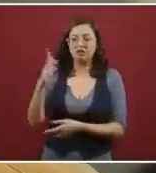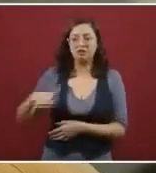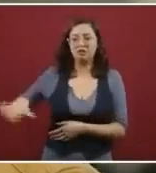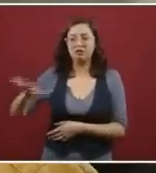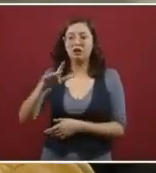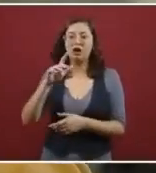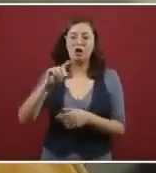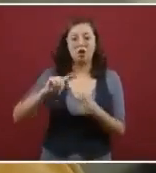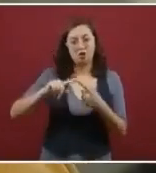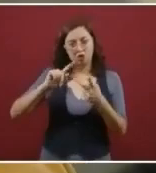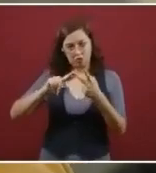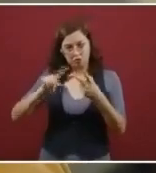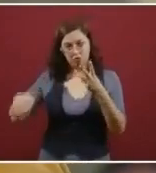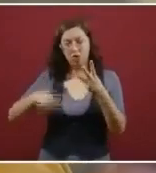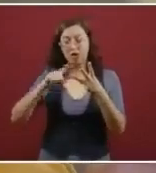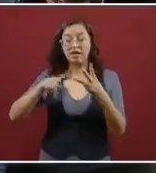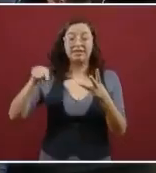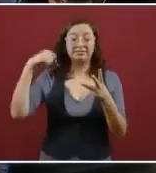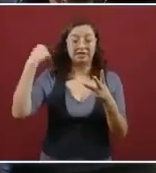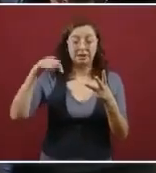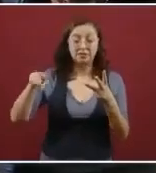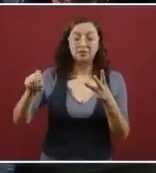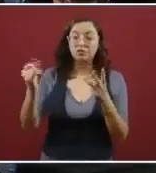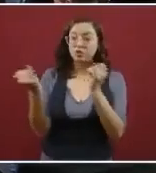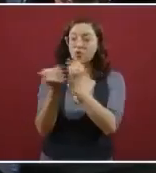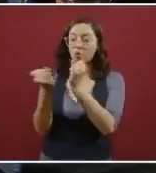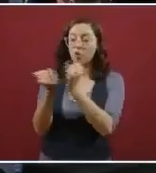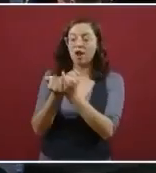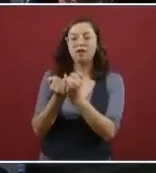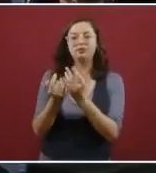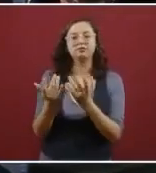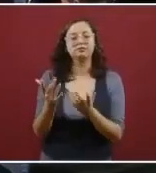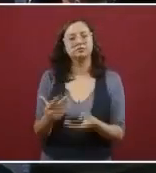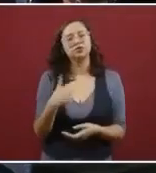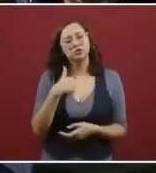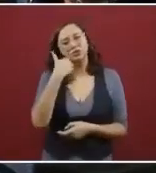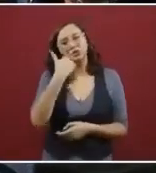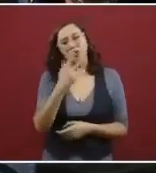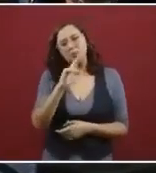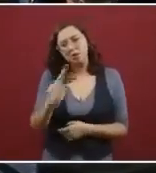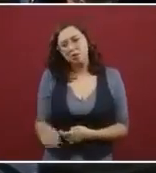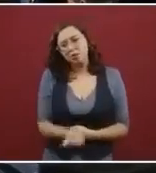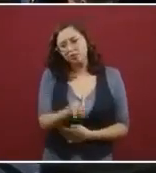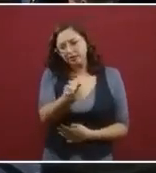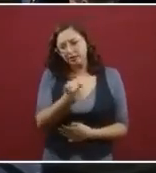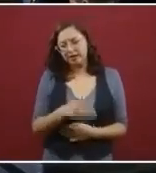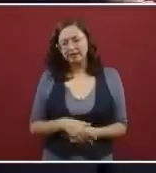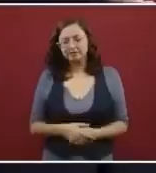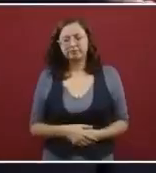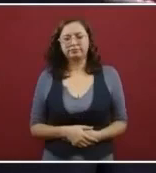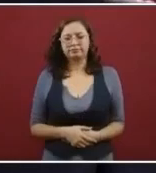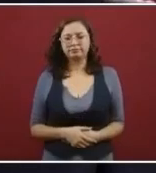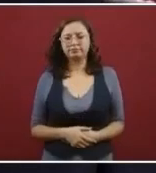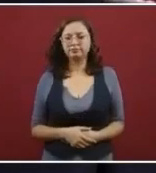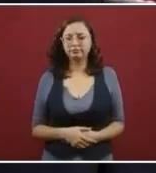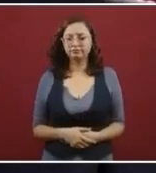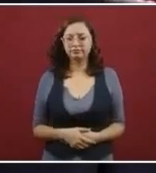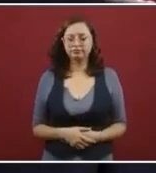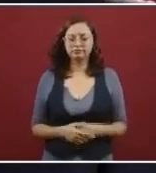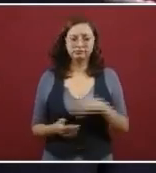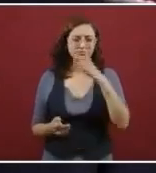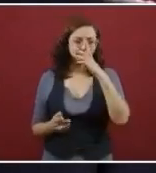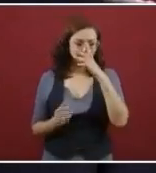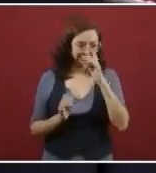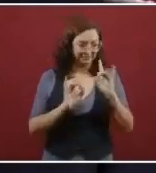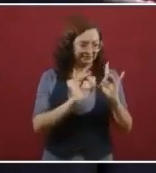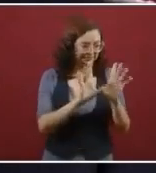Tabasco. Quiero preguntarle si a estas alturas, después de todos estos eventos,